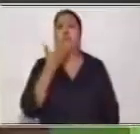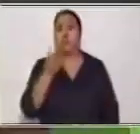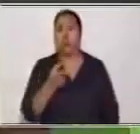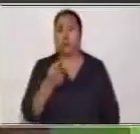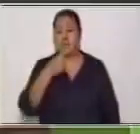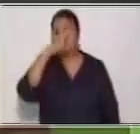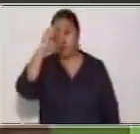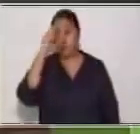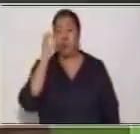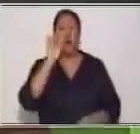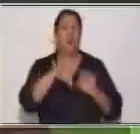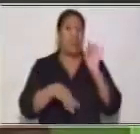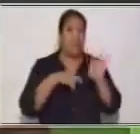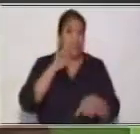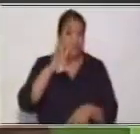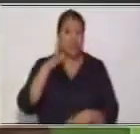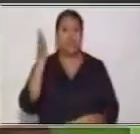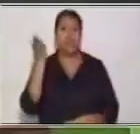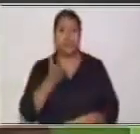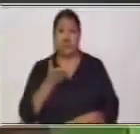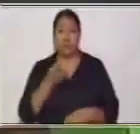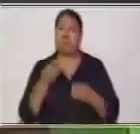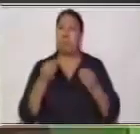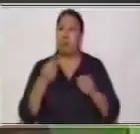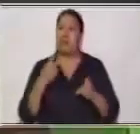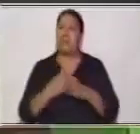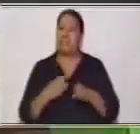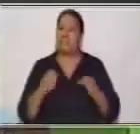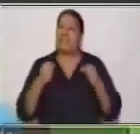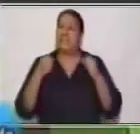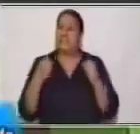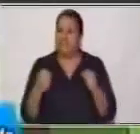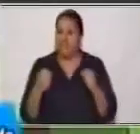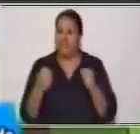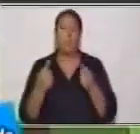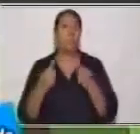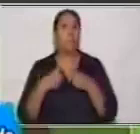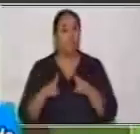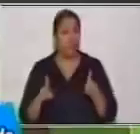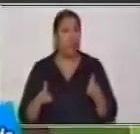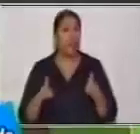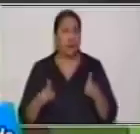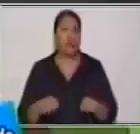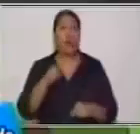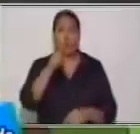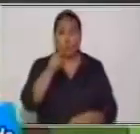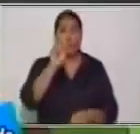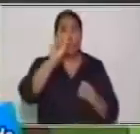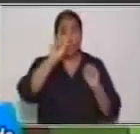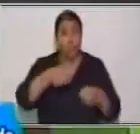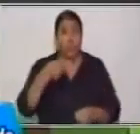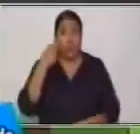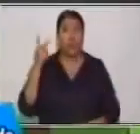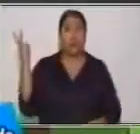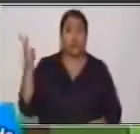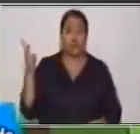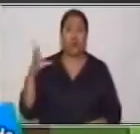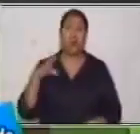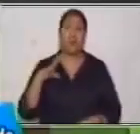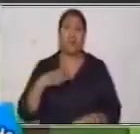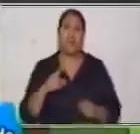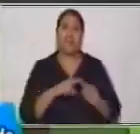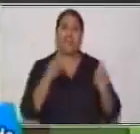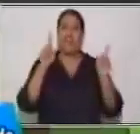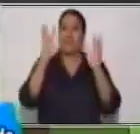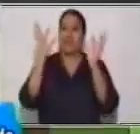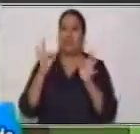con fracciones es complicado, es complejo, pero a la vez usted se puede dar cuenta que hay alternativas para